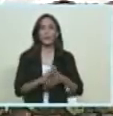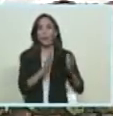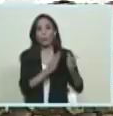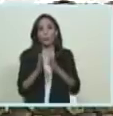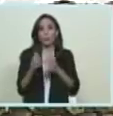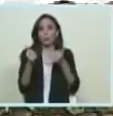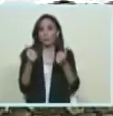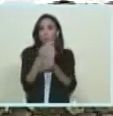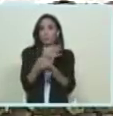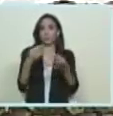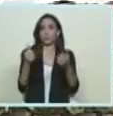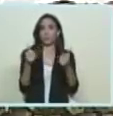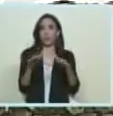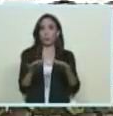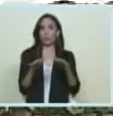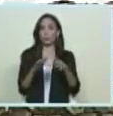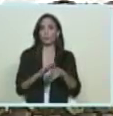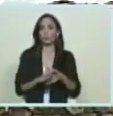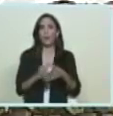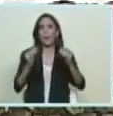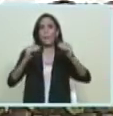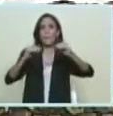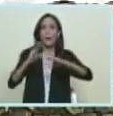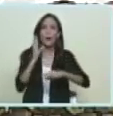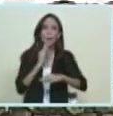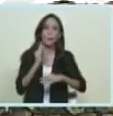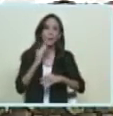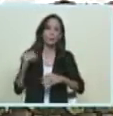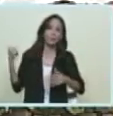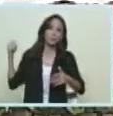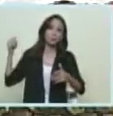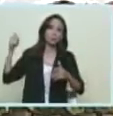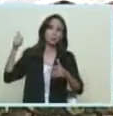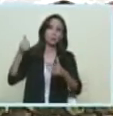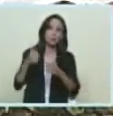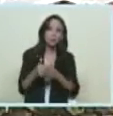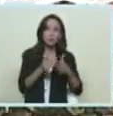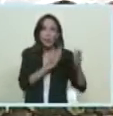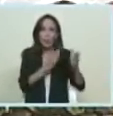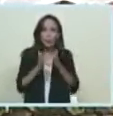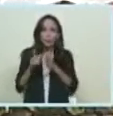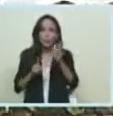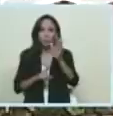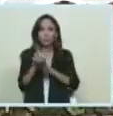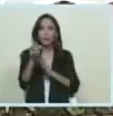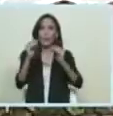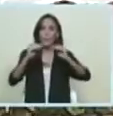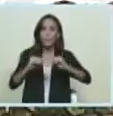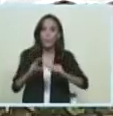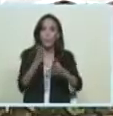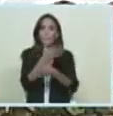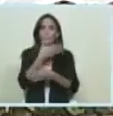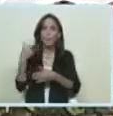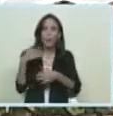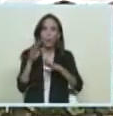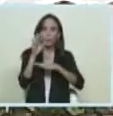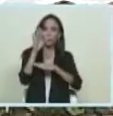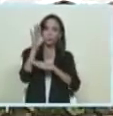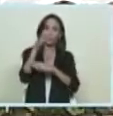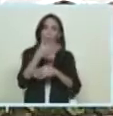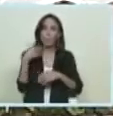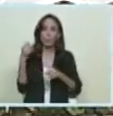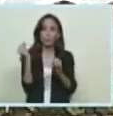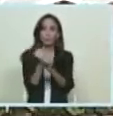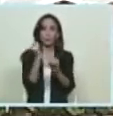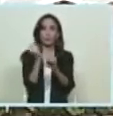organizarse bien. Mientras más experiencia organizativa ustedes adquieran, van a garantizar su futuro